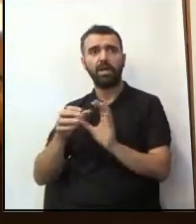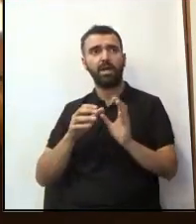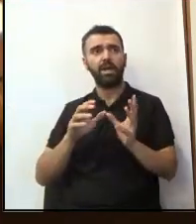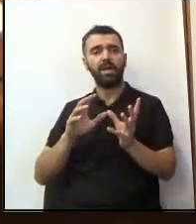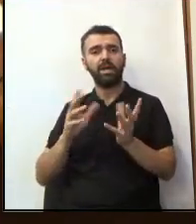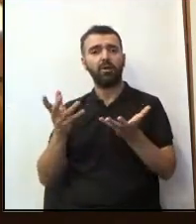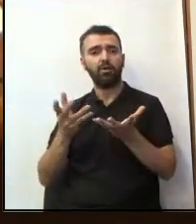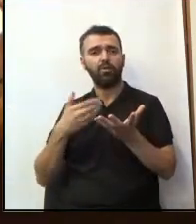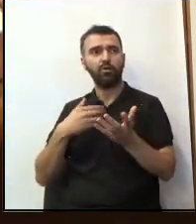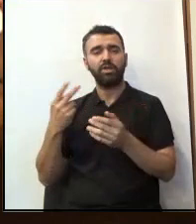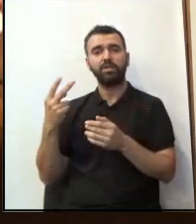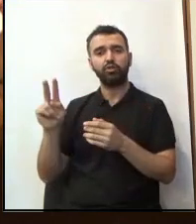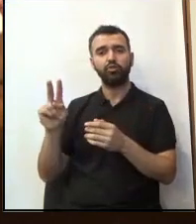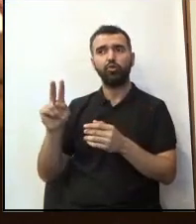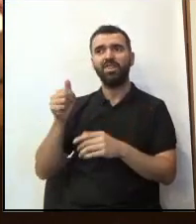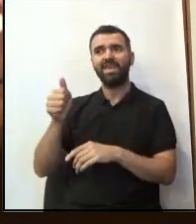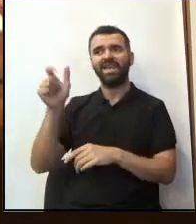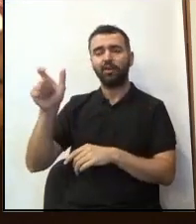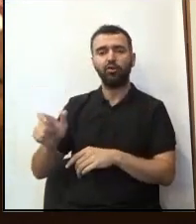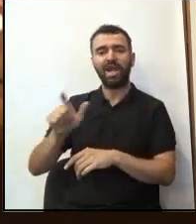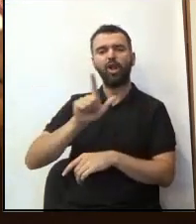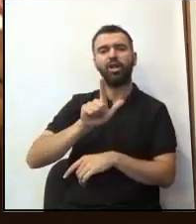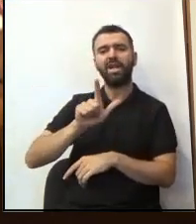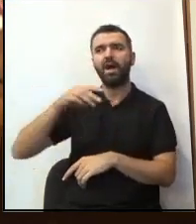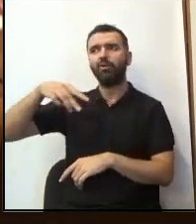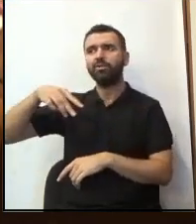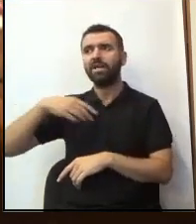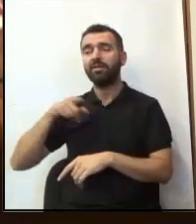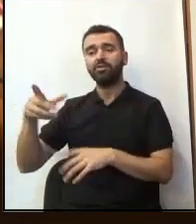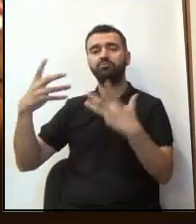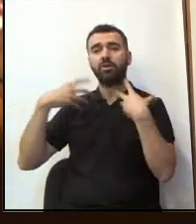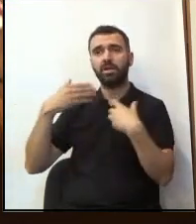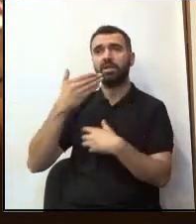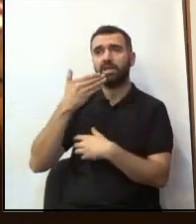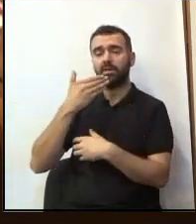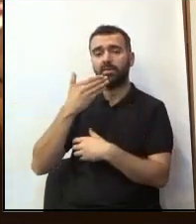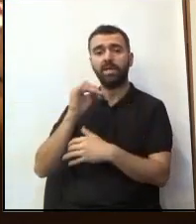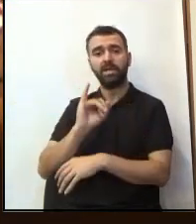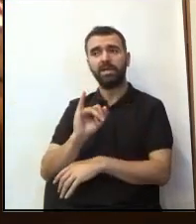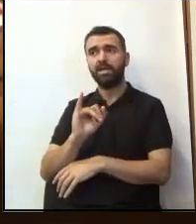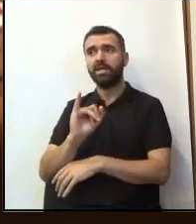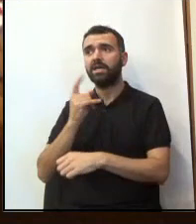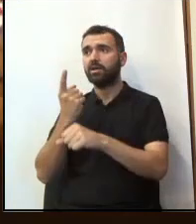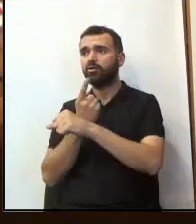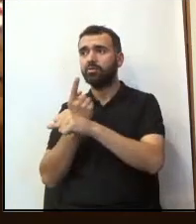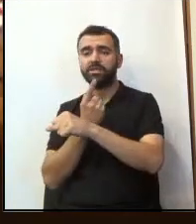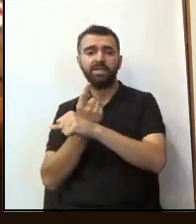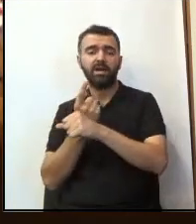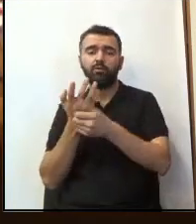su directora Lorena Monsalve y de su encargada. Y conversamos, por